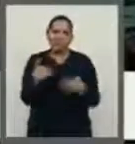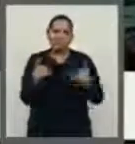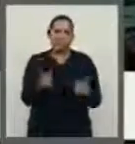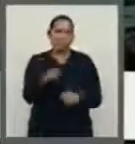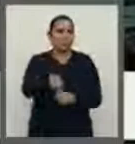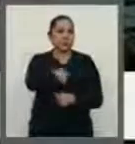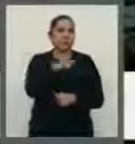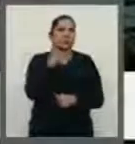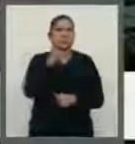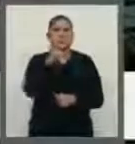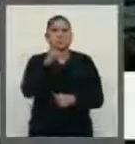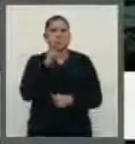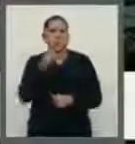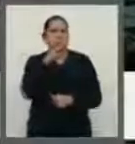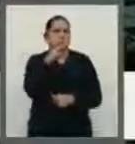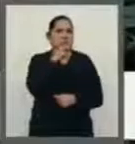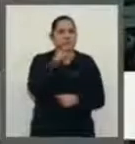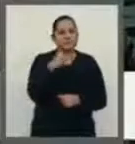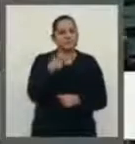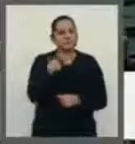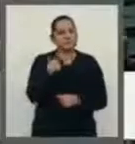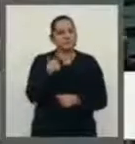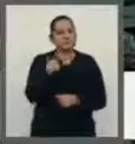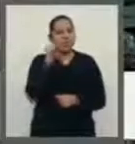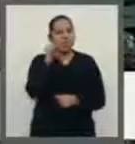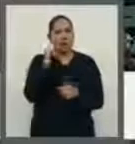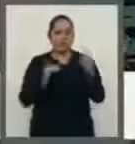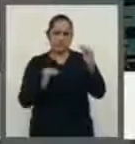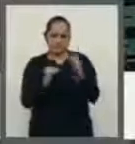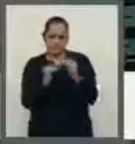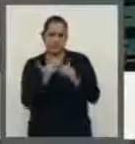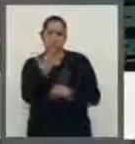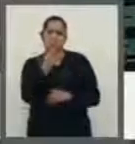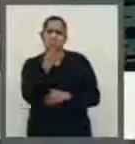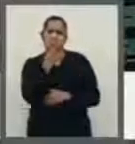legisladores. Trataré de ajustarme al tiempo de 5 minutos.